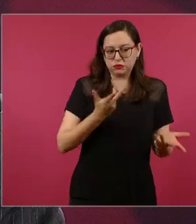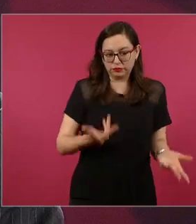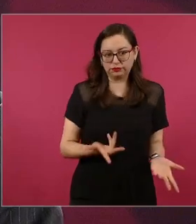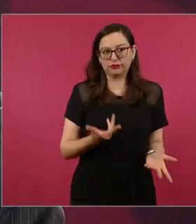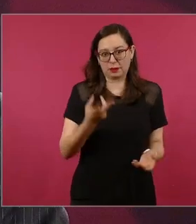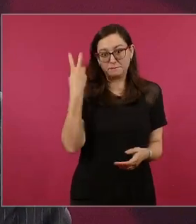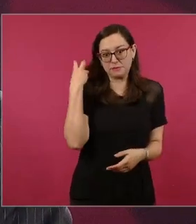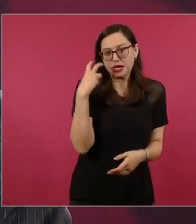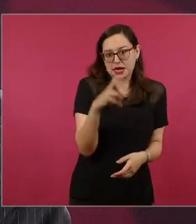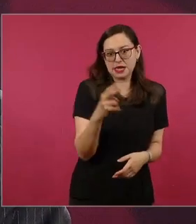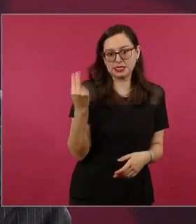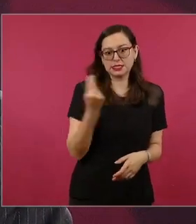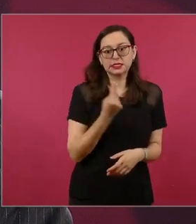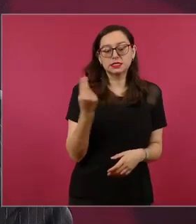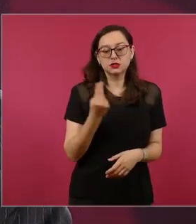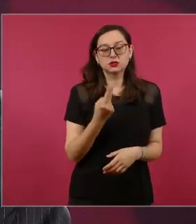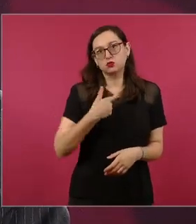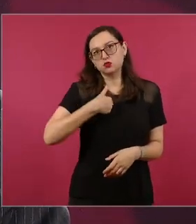Bueno,